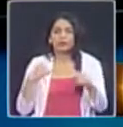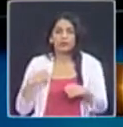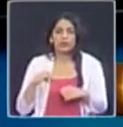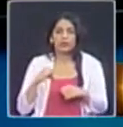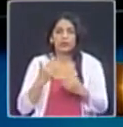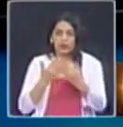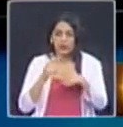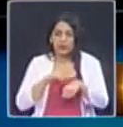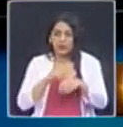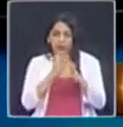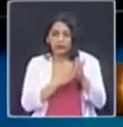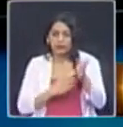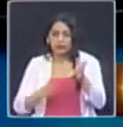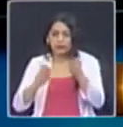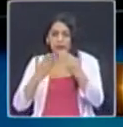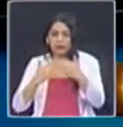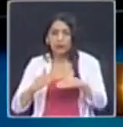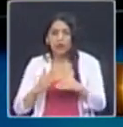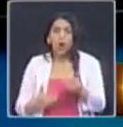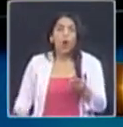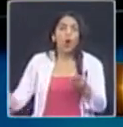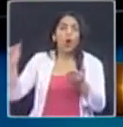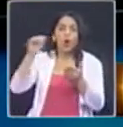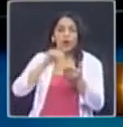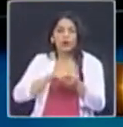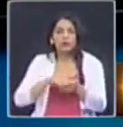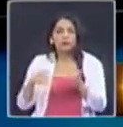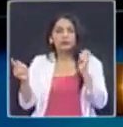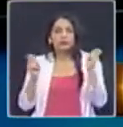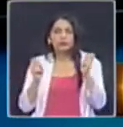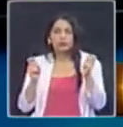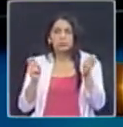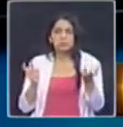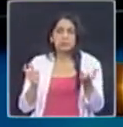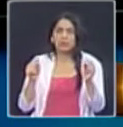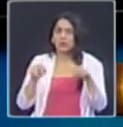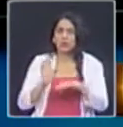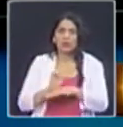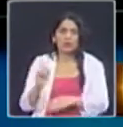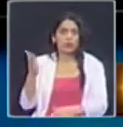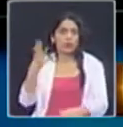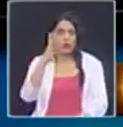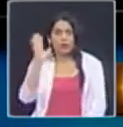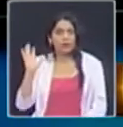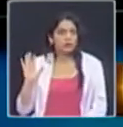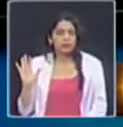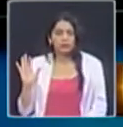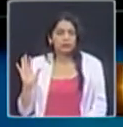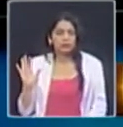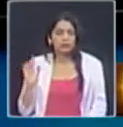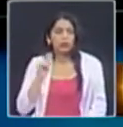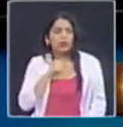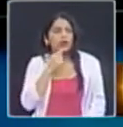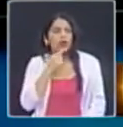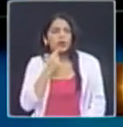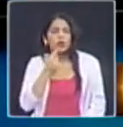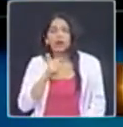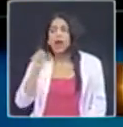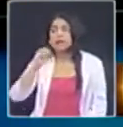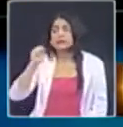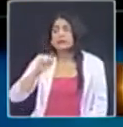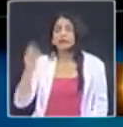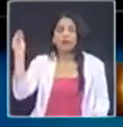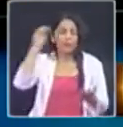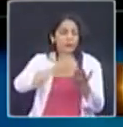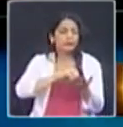no es reelección definidas y no una postulación realmente causa hilaridad no eso son una broma de mal gusto y